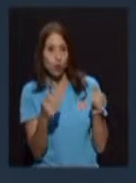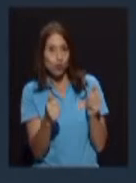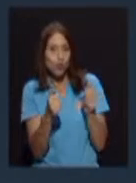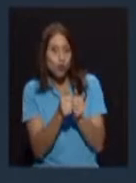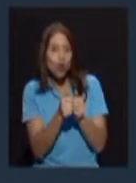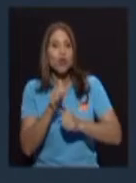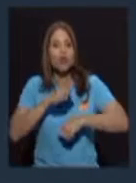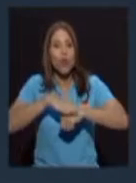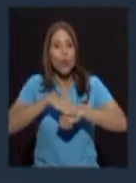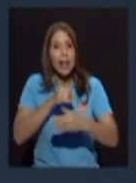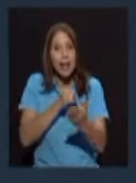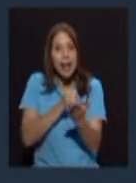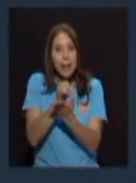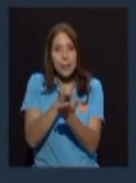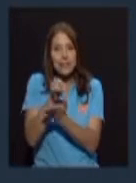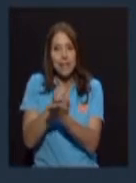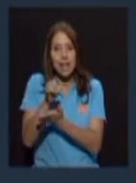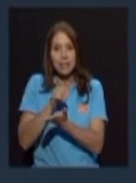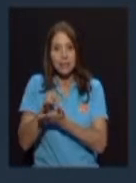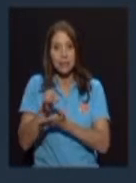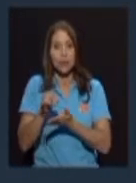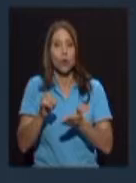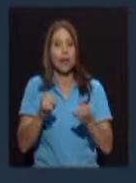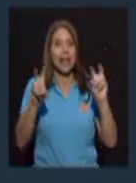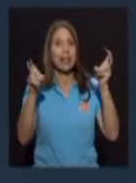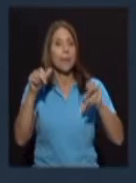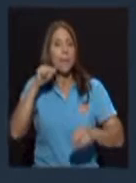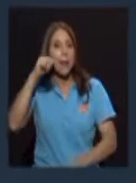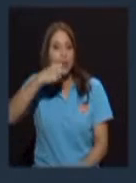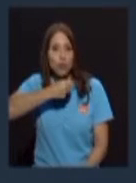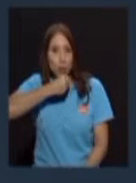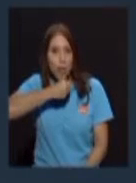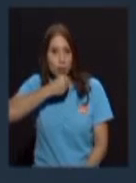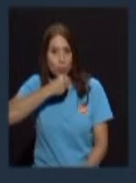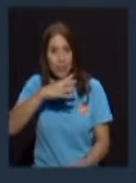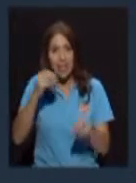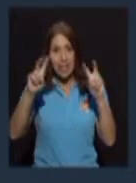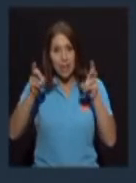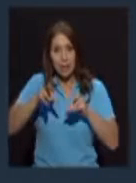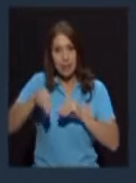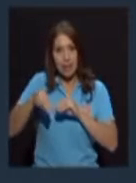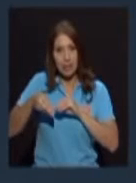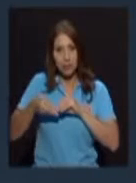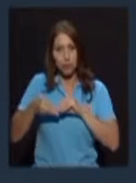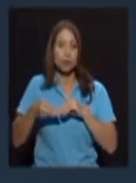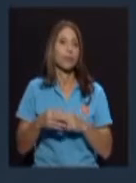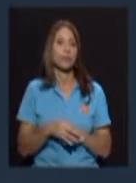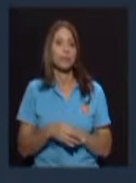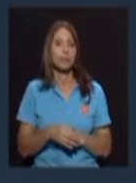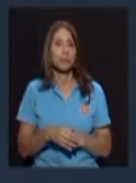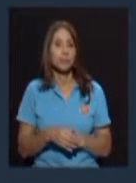sobre la investigación en adulto mayor y temas anexos, que